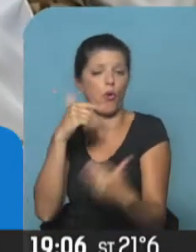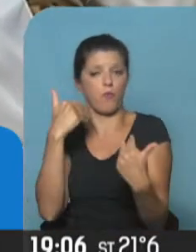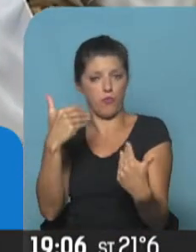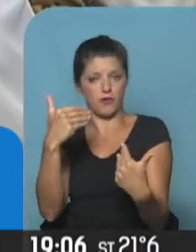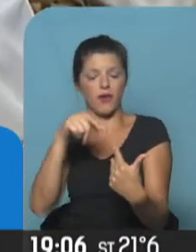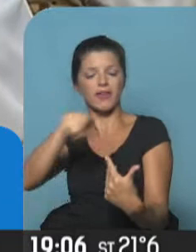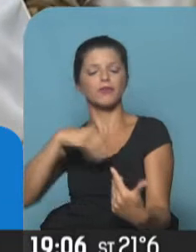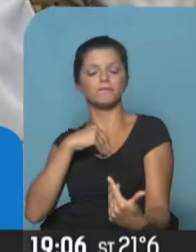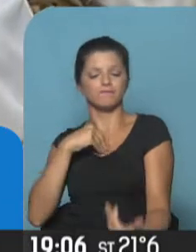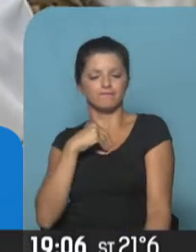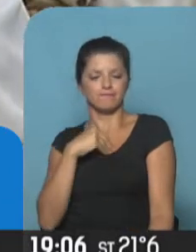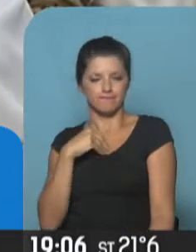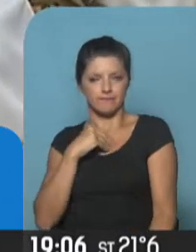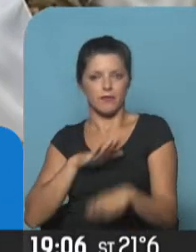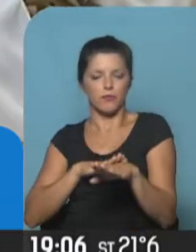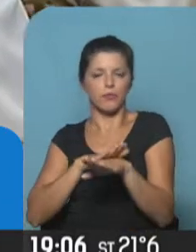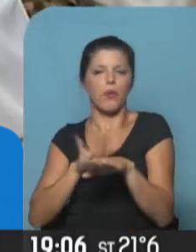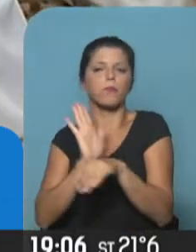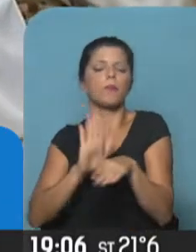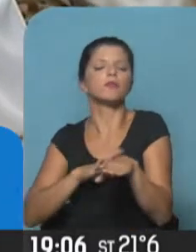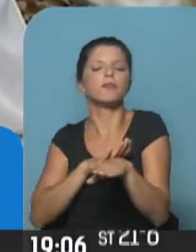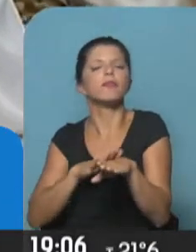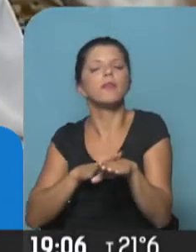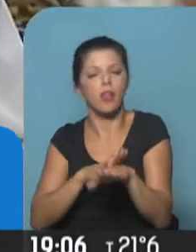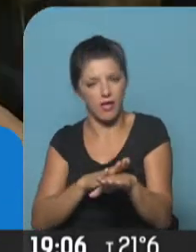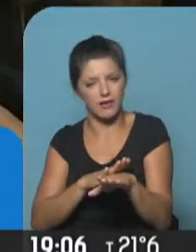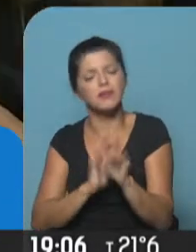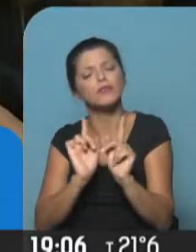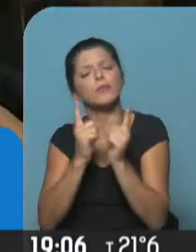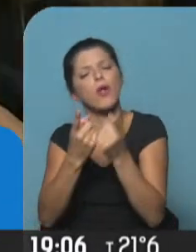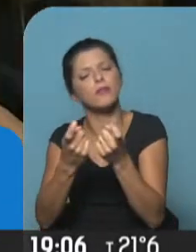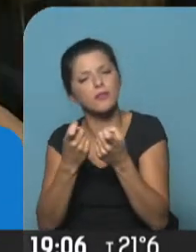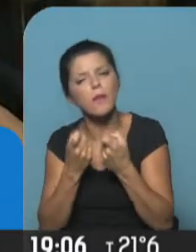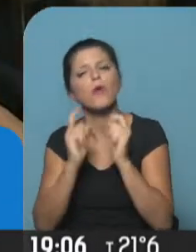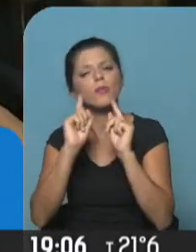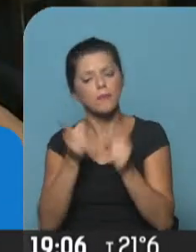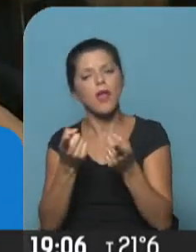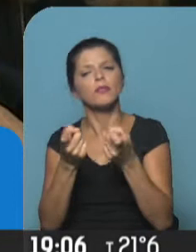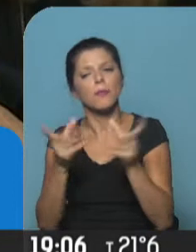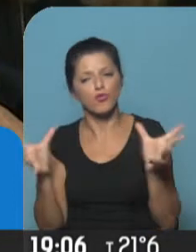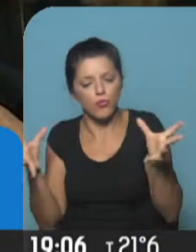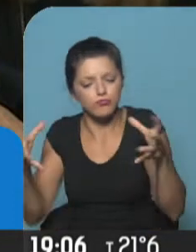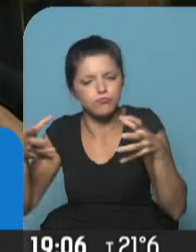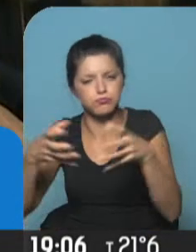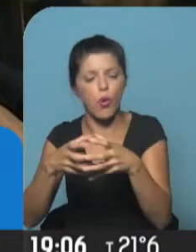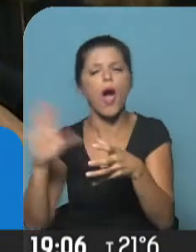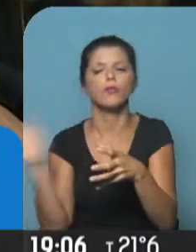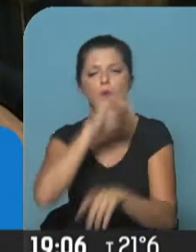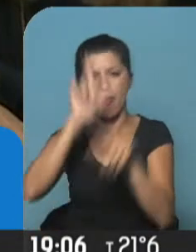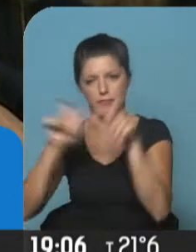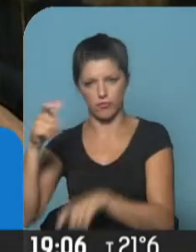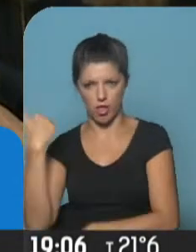sana, y que traiga esto, que nos sane y nos una a todos los